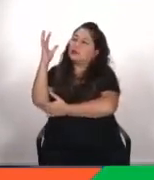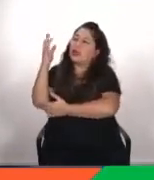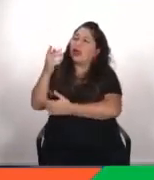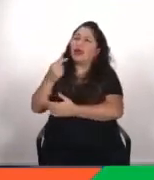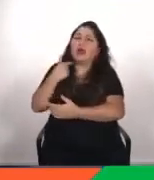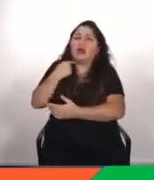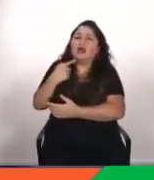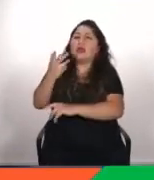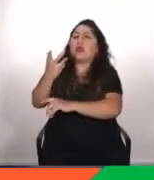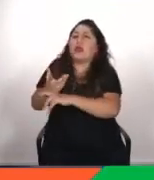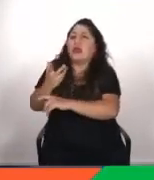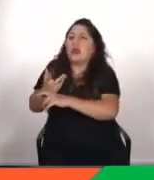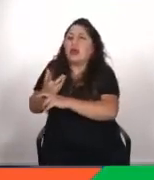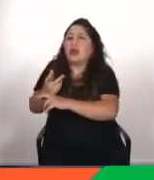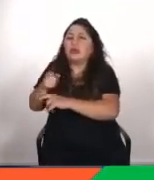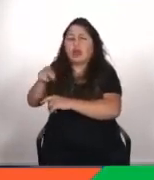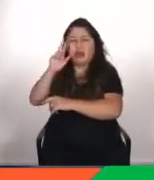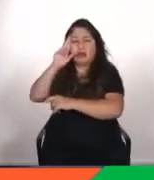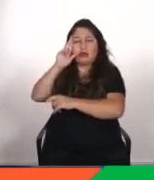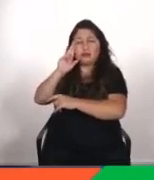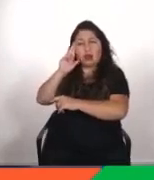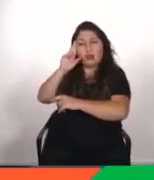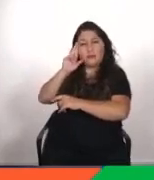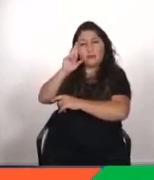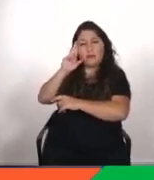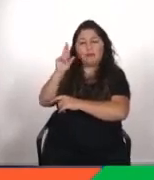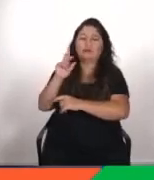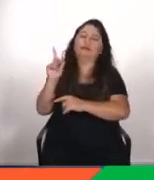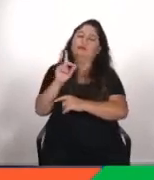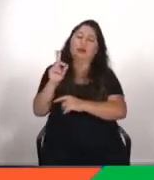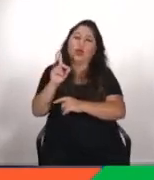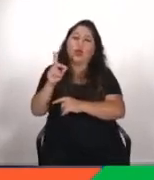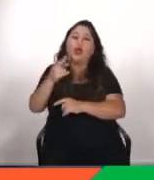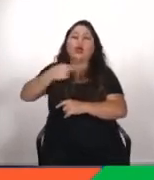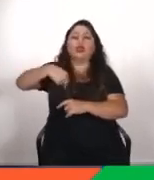de ahí realizar nuestro razonamiento, sino que lo que hacemos es hacer crecer